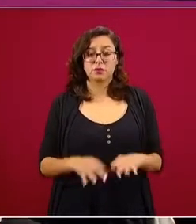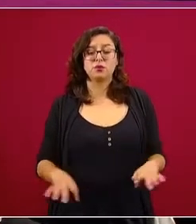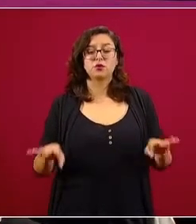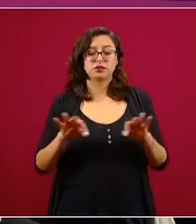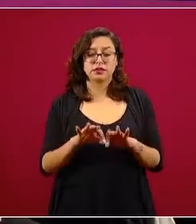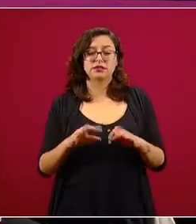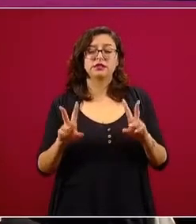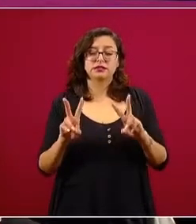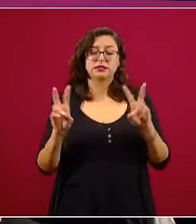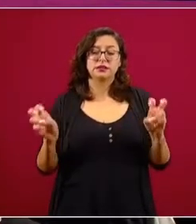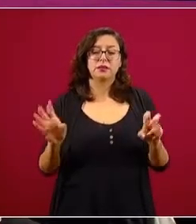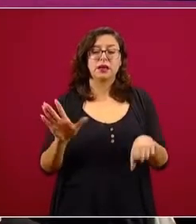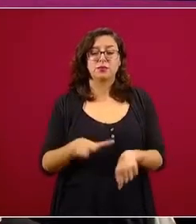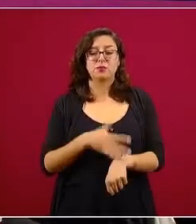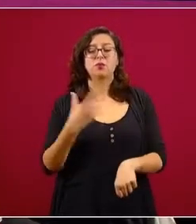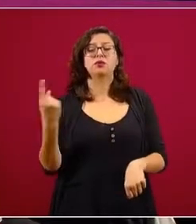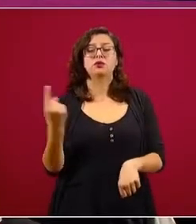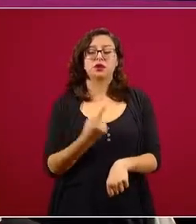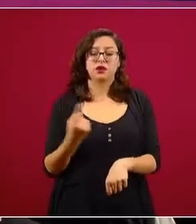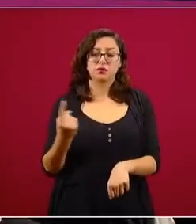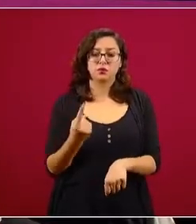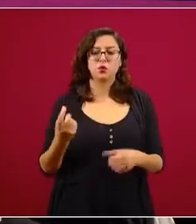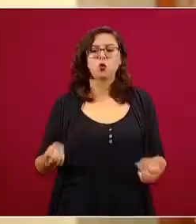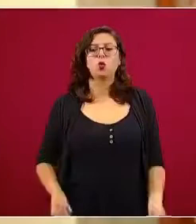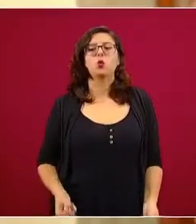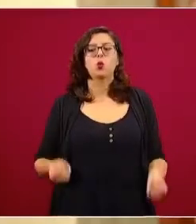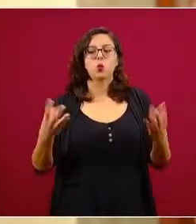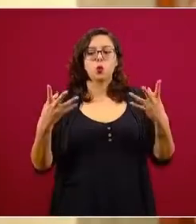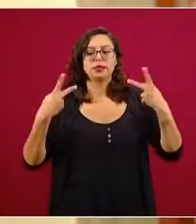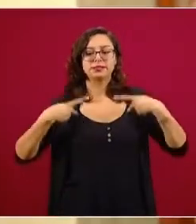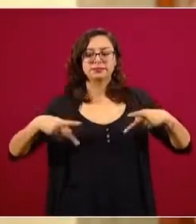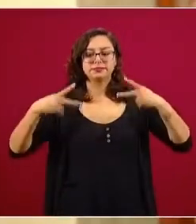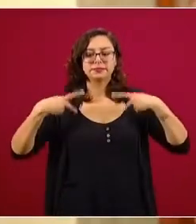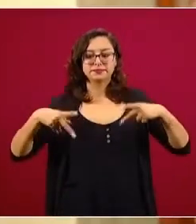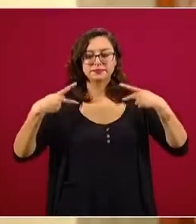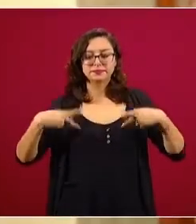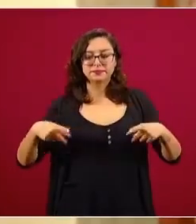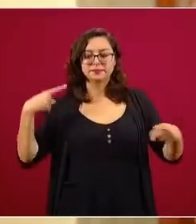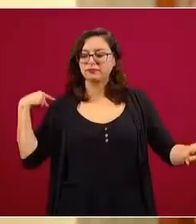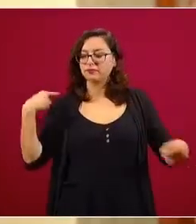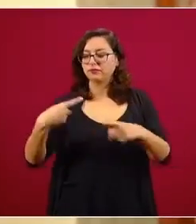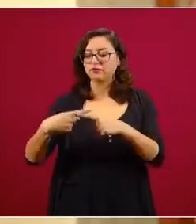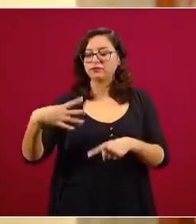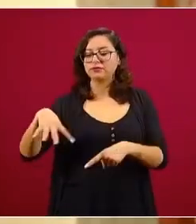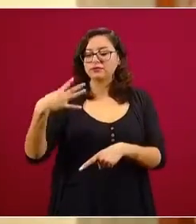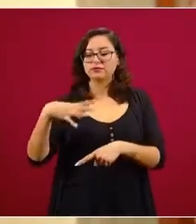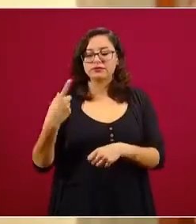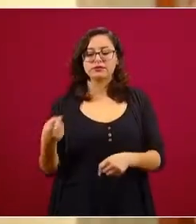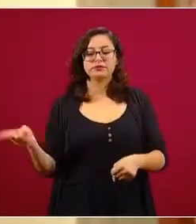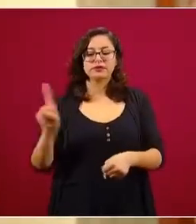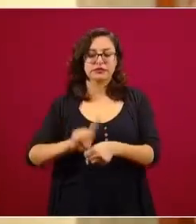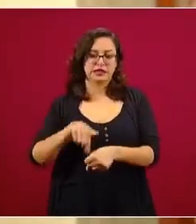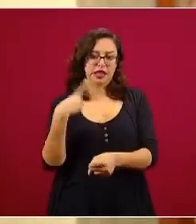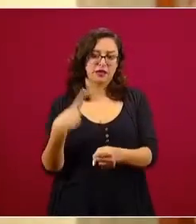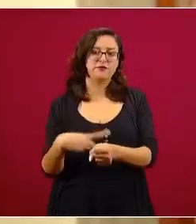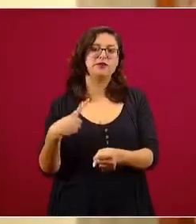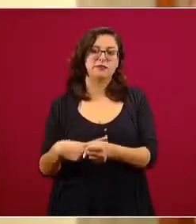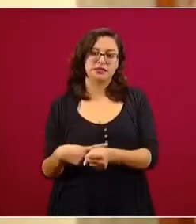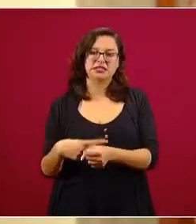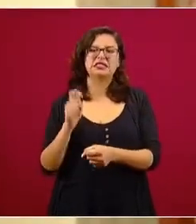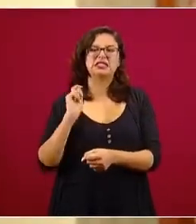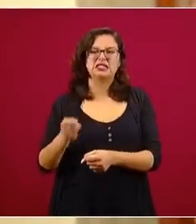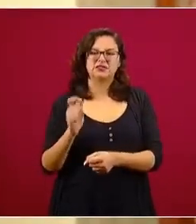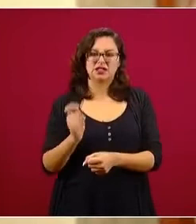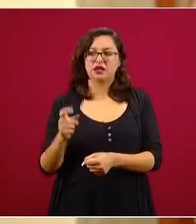está justo representando la cantidad de personas que enfermaron en los últimos 14 días. Por lo tanto, son la